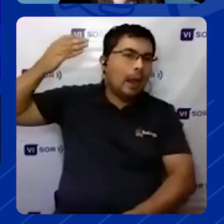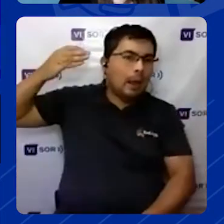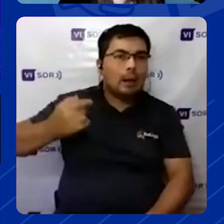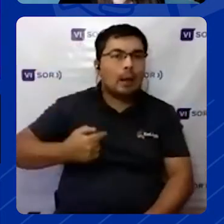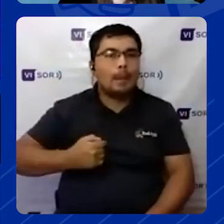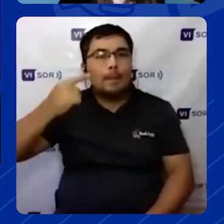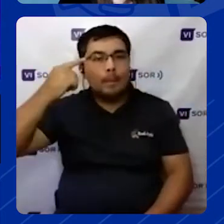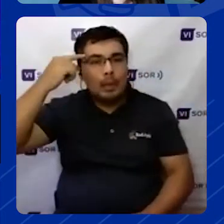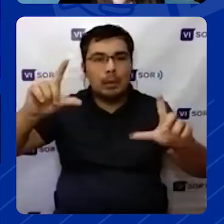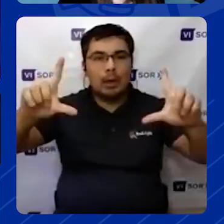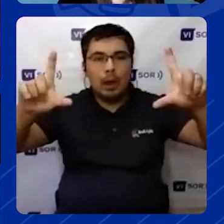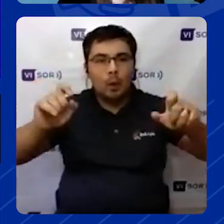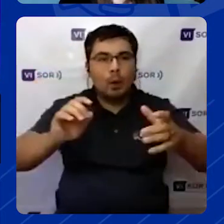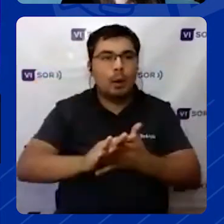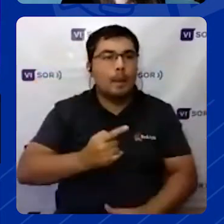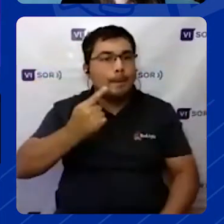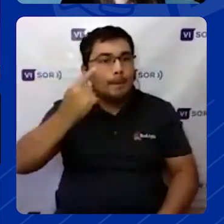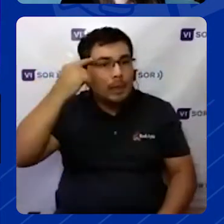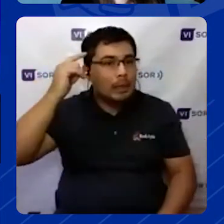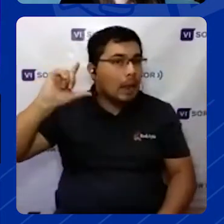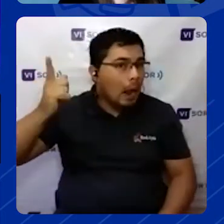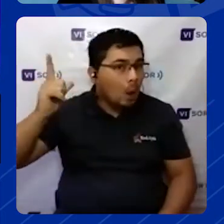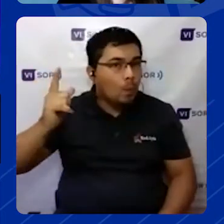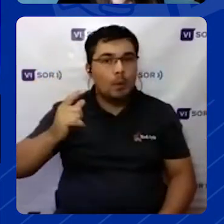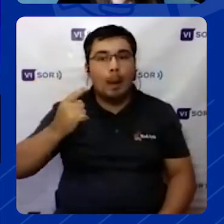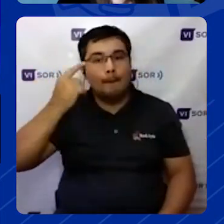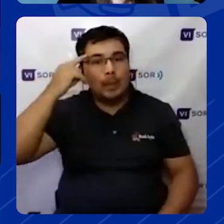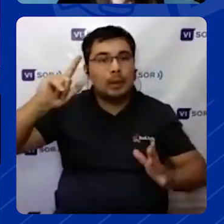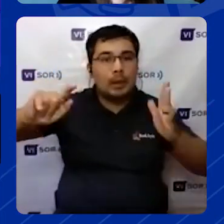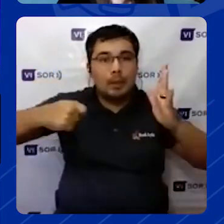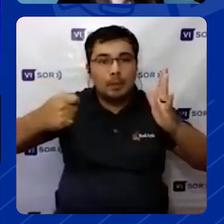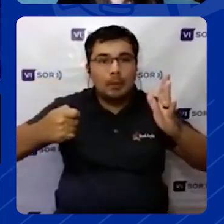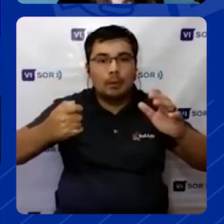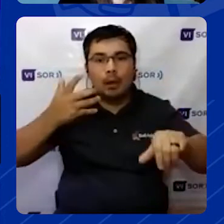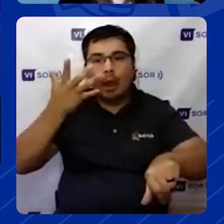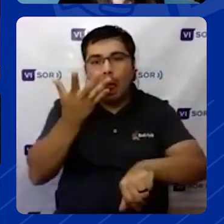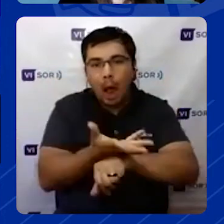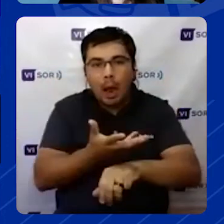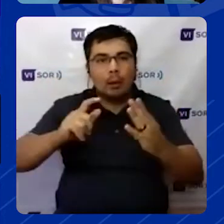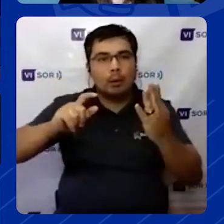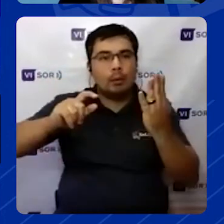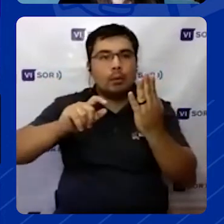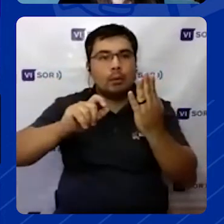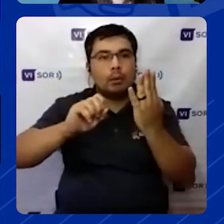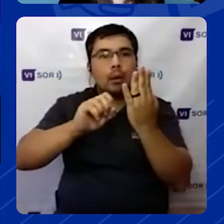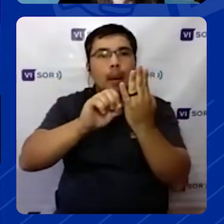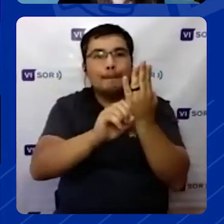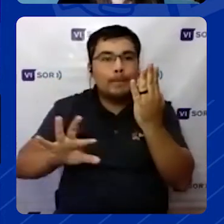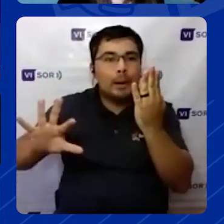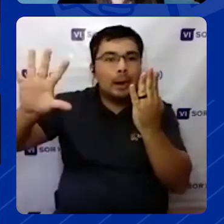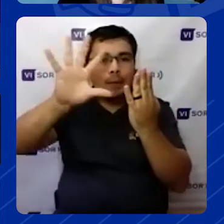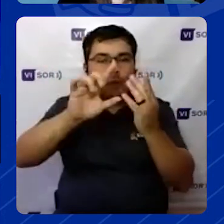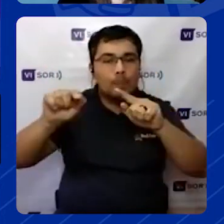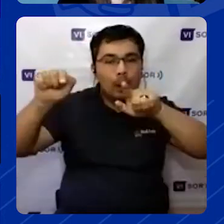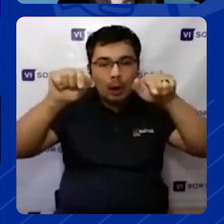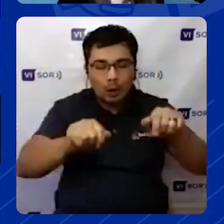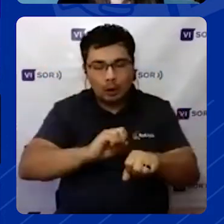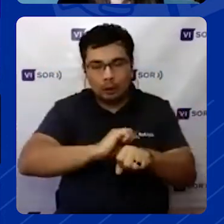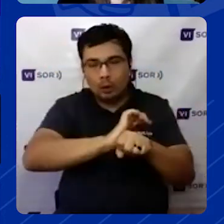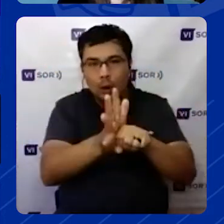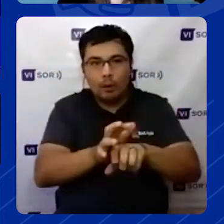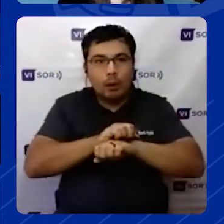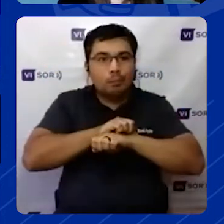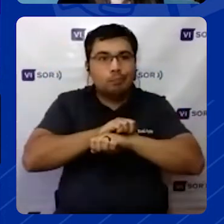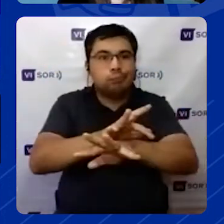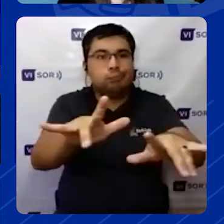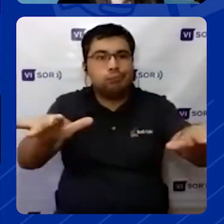audio, piensen en vídeo. Tenemos unas plataformas ahora mismo que además con la pandemia se han multiplicado, muy potentes.